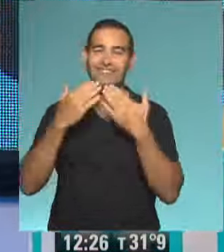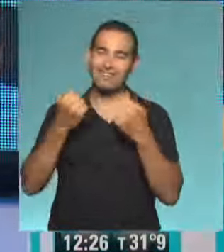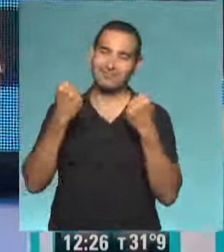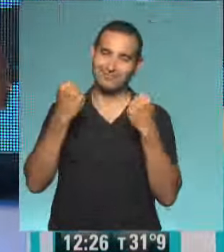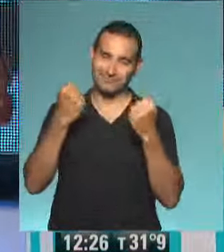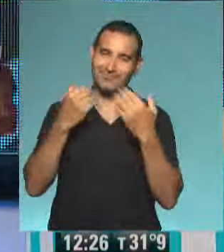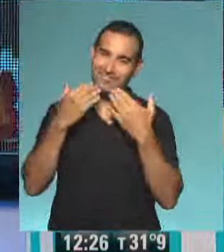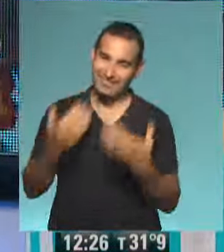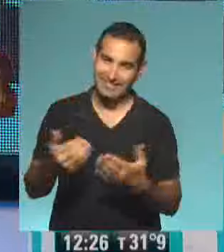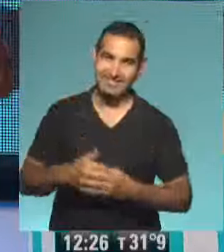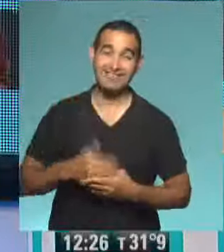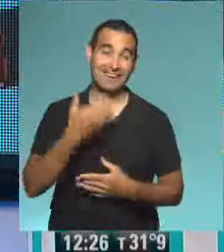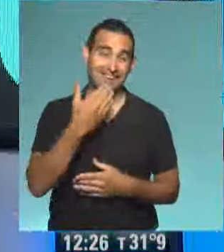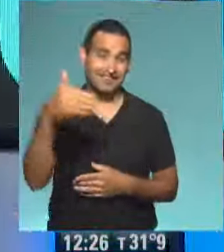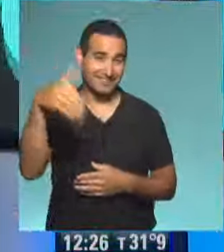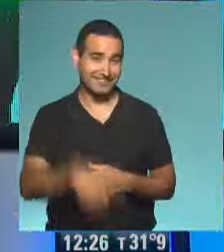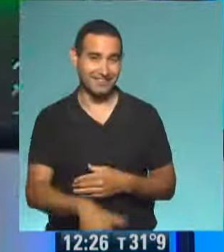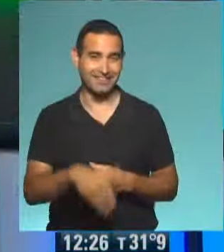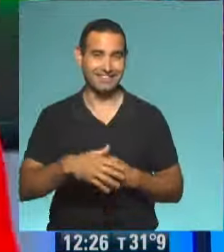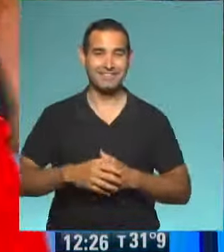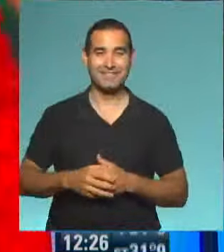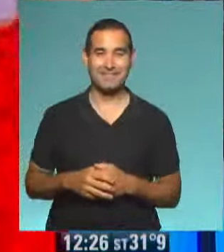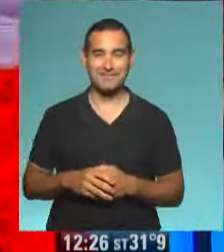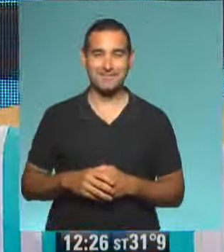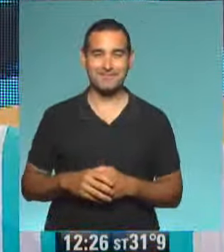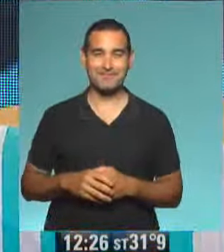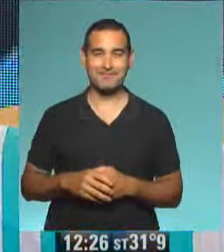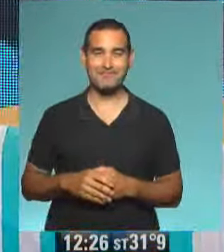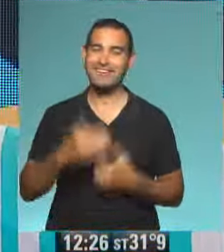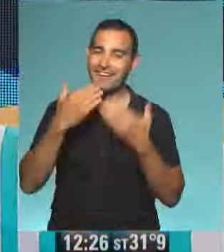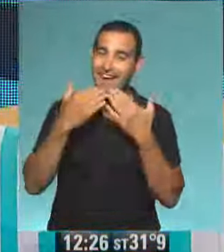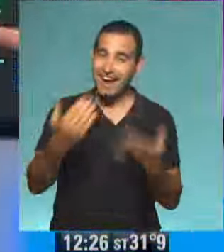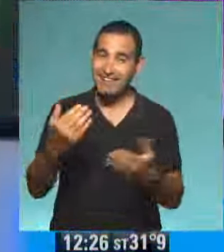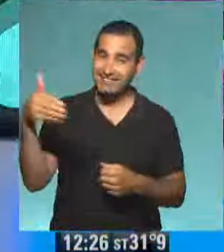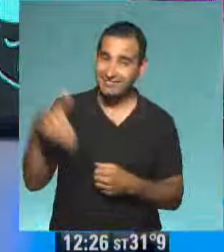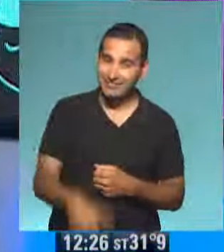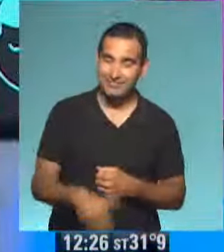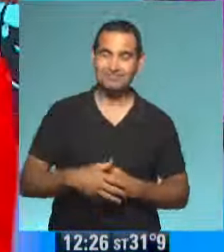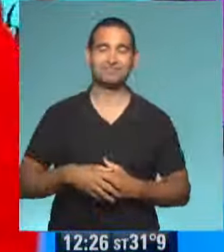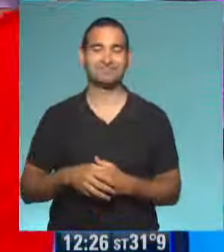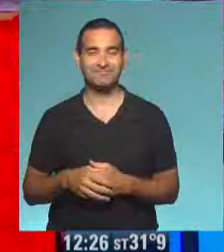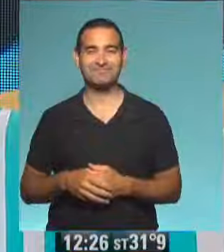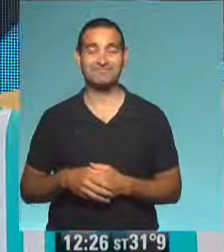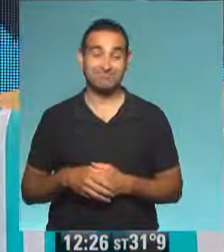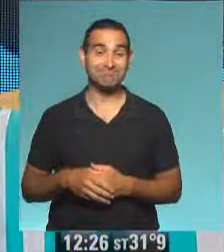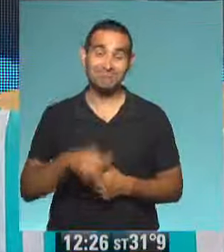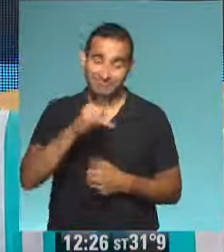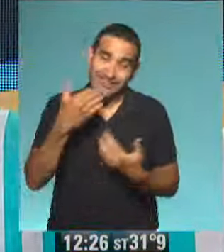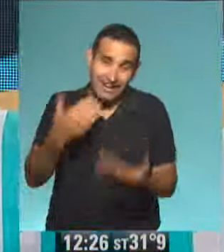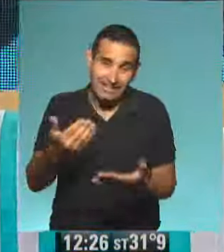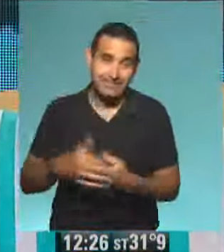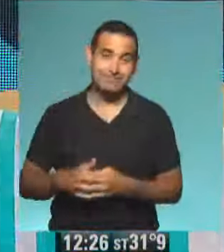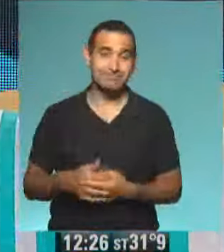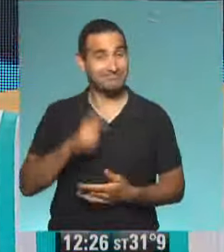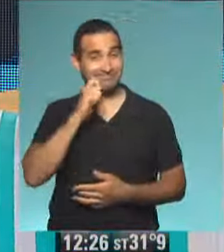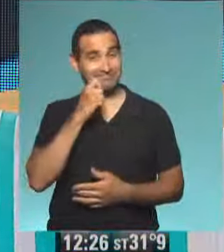que vino! Gracias por venir. Gracias por venir. Qué bien, sí, bueno, sí, gracias. Qué